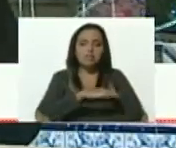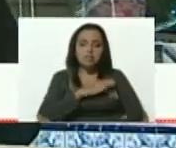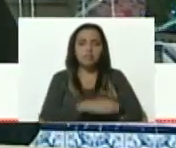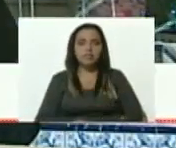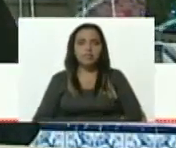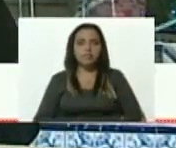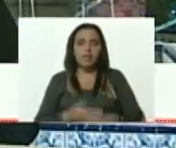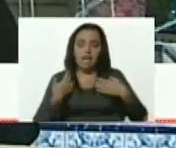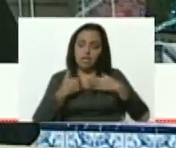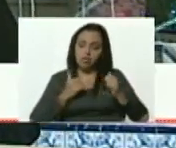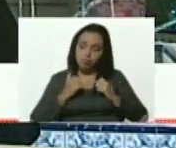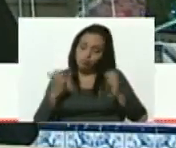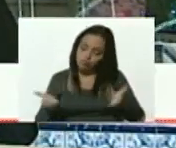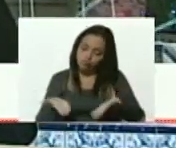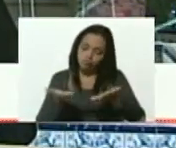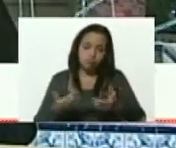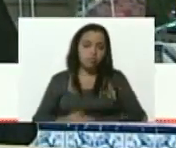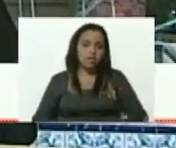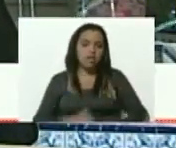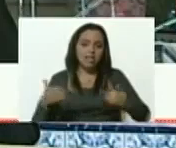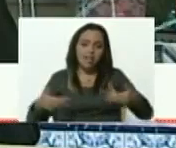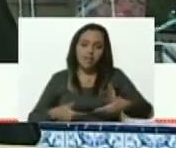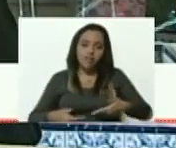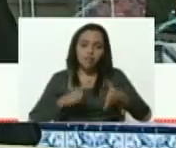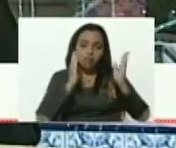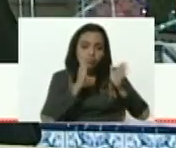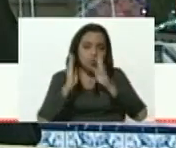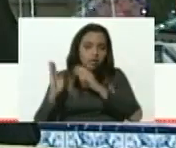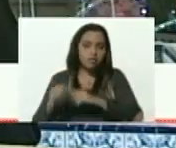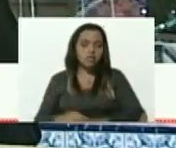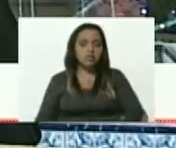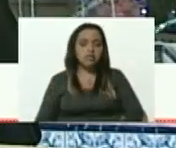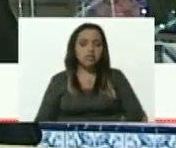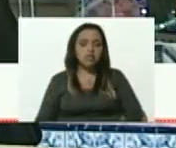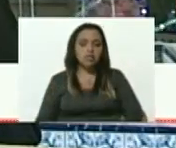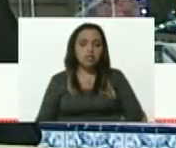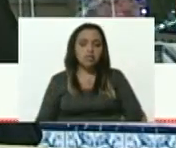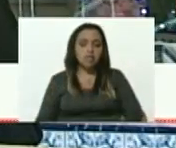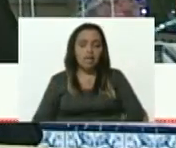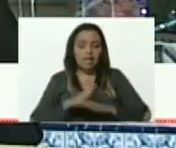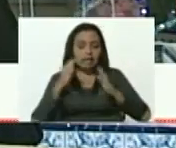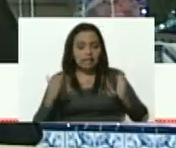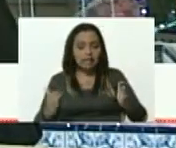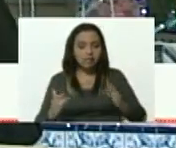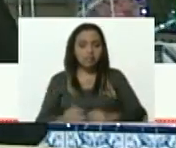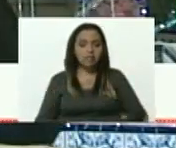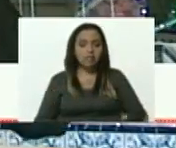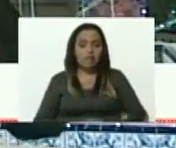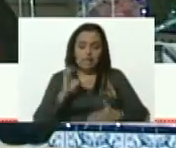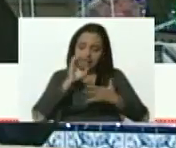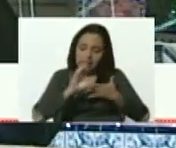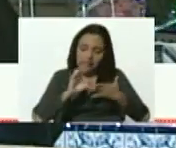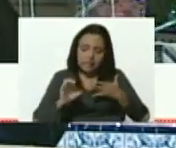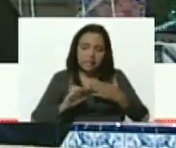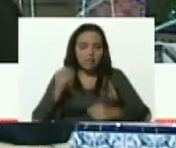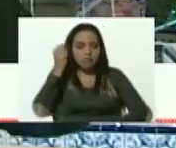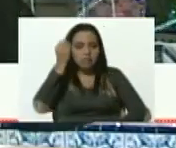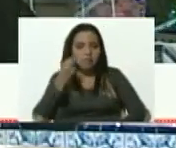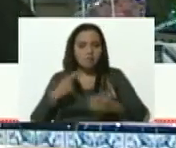adelante, con un gran esfuerzo organizativo, con una gran táctica, con una gran estrategia, con un gran